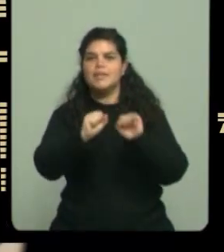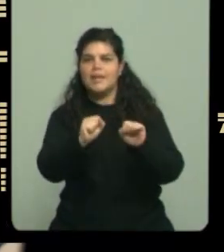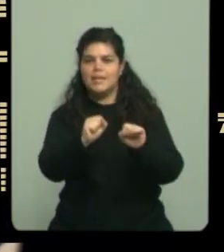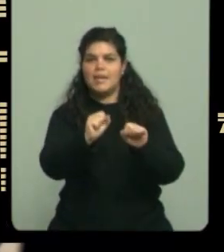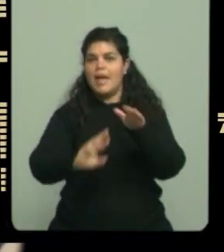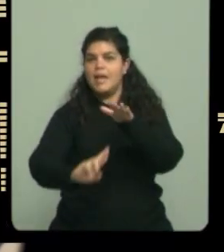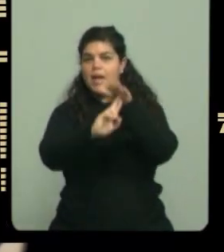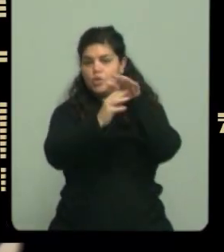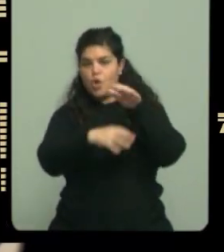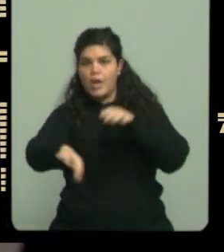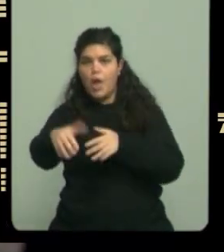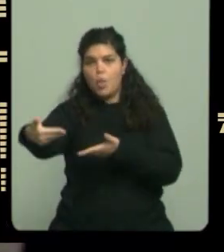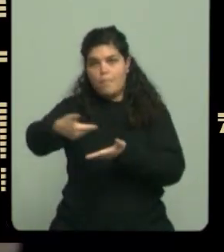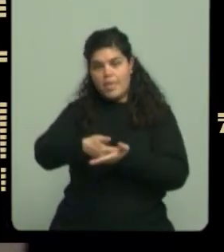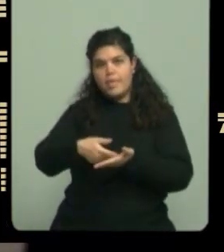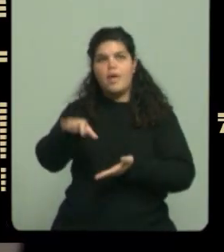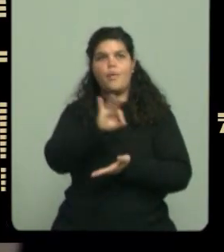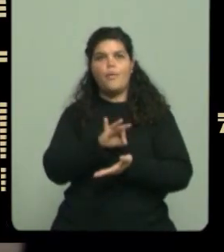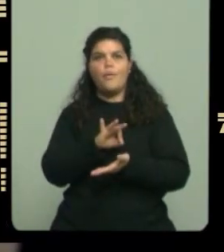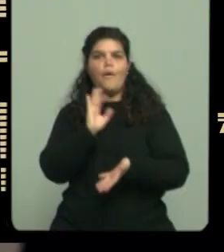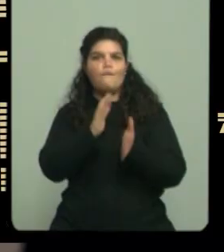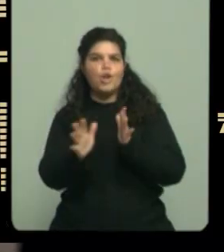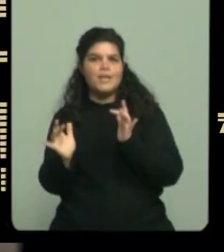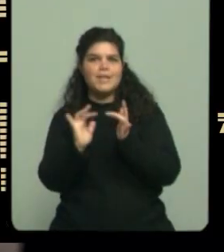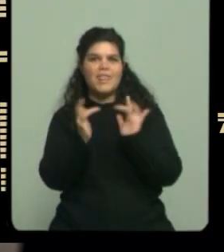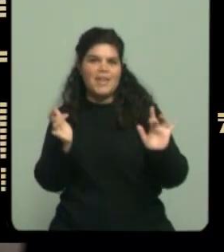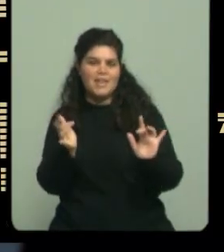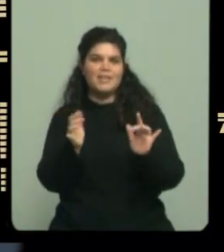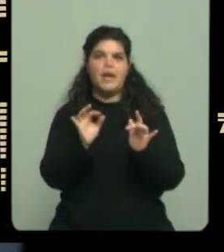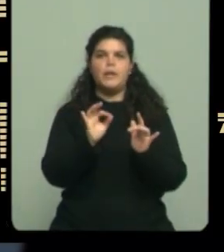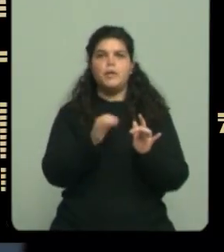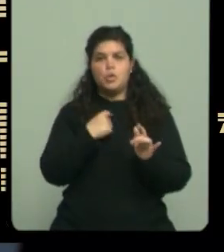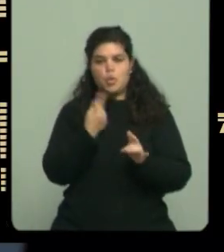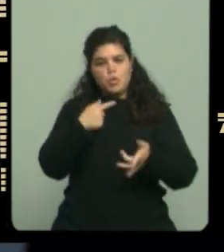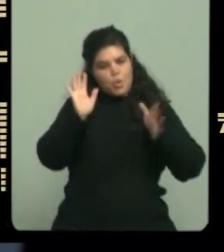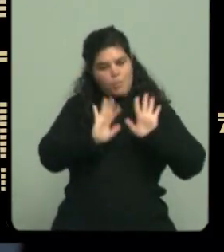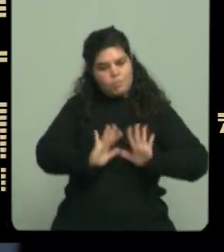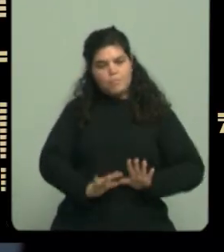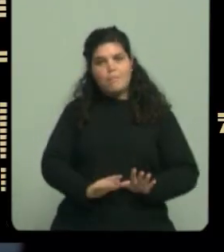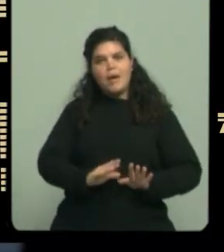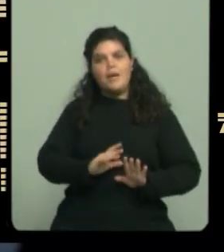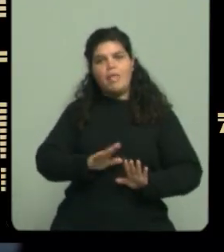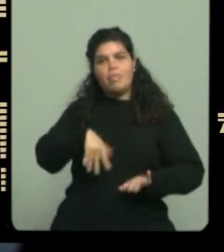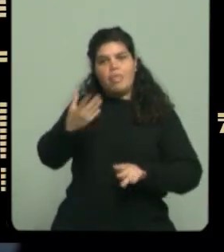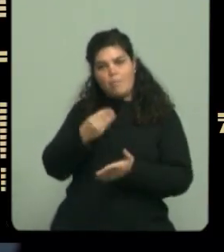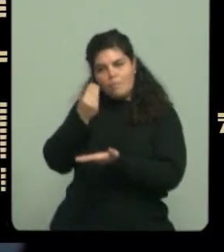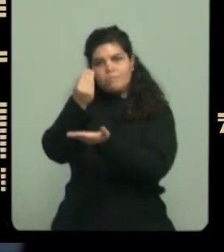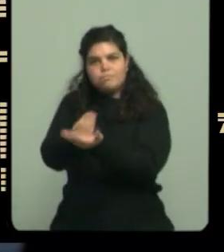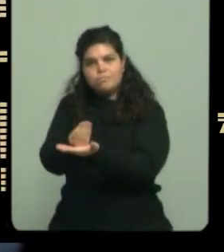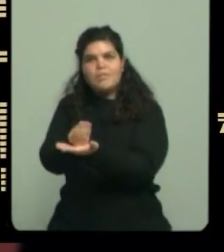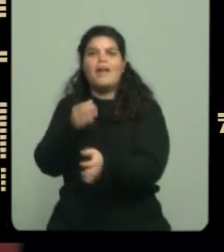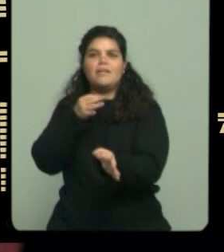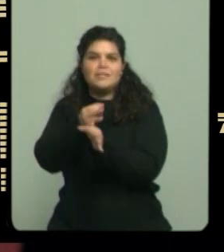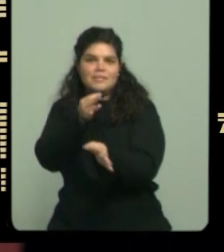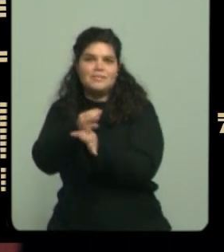necesita trabajar, por ejemplo, violencia digital, vamos y preparamos una capacitación y trabajamos y capacitamos con la